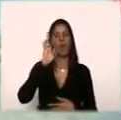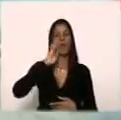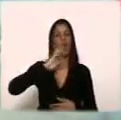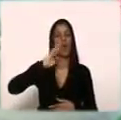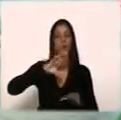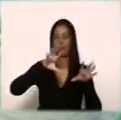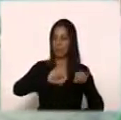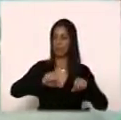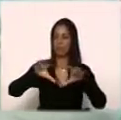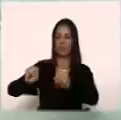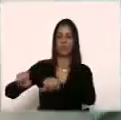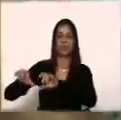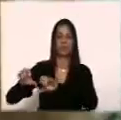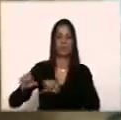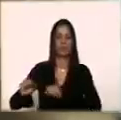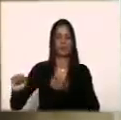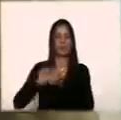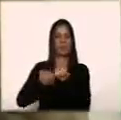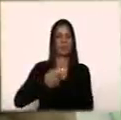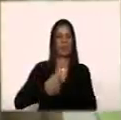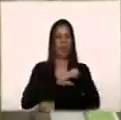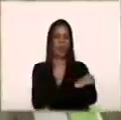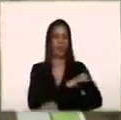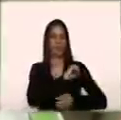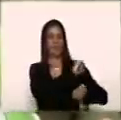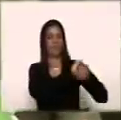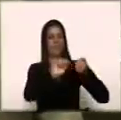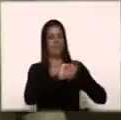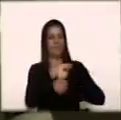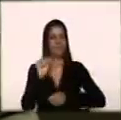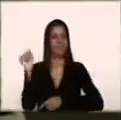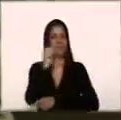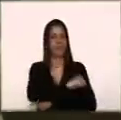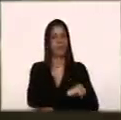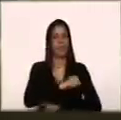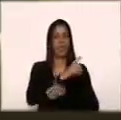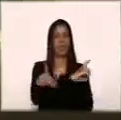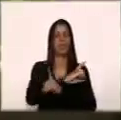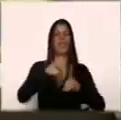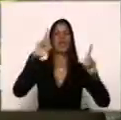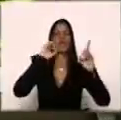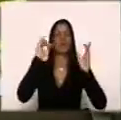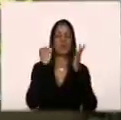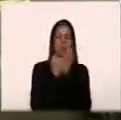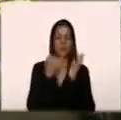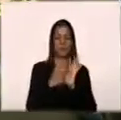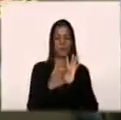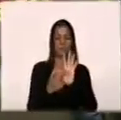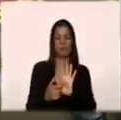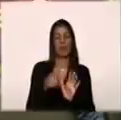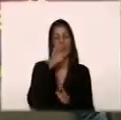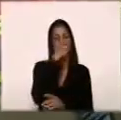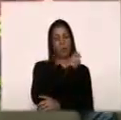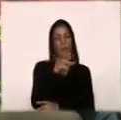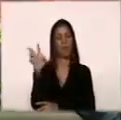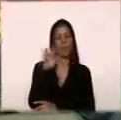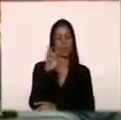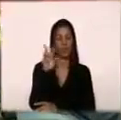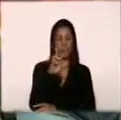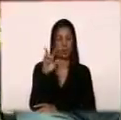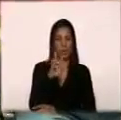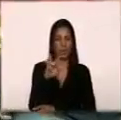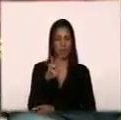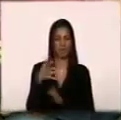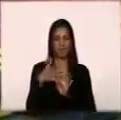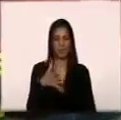pesar, arrase del pueblo venezolano democrático, arrase del pueblo venezolano en